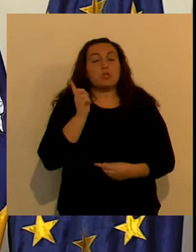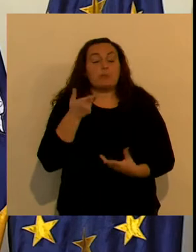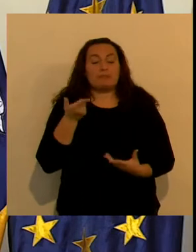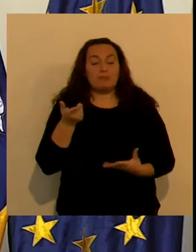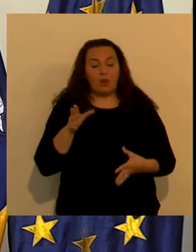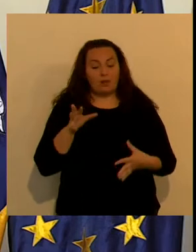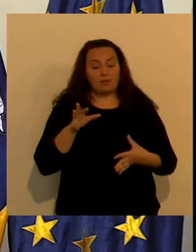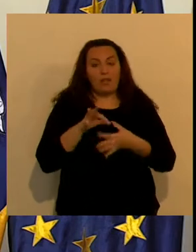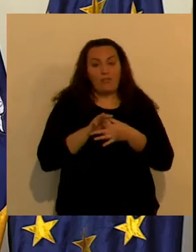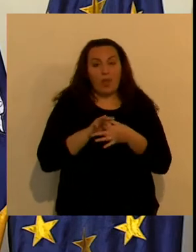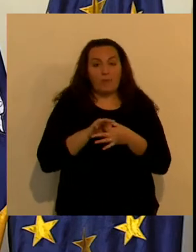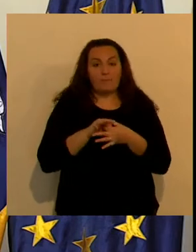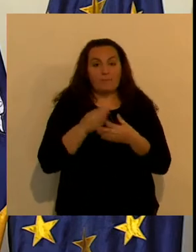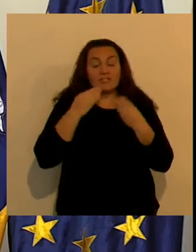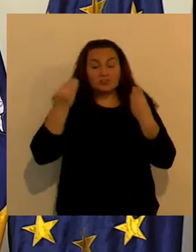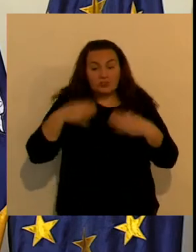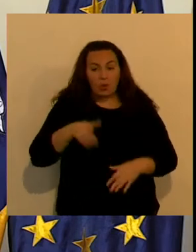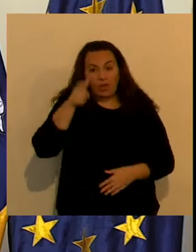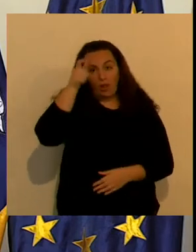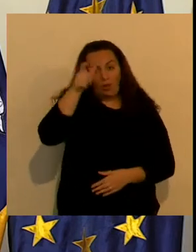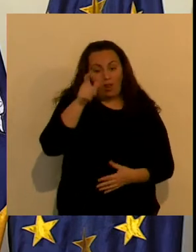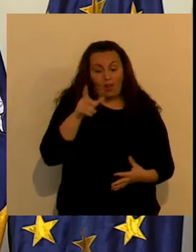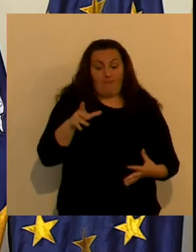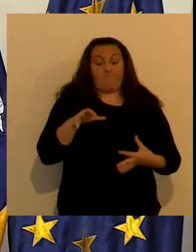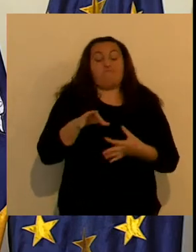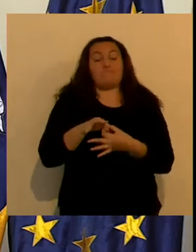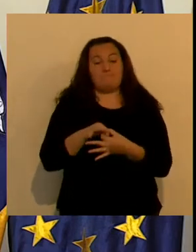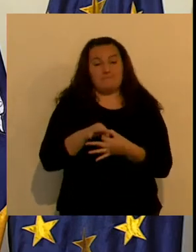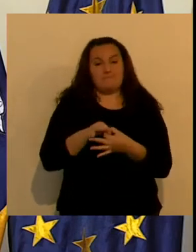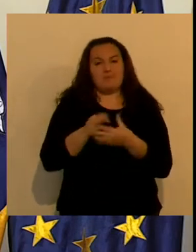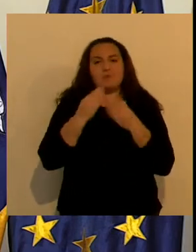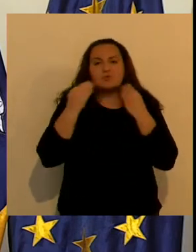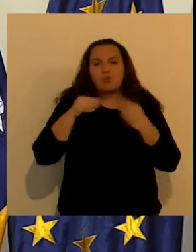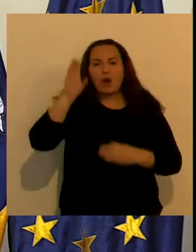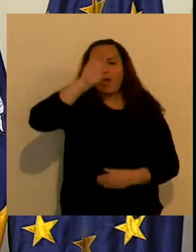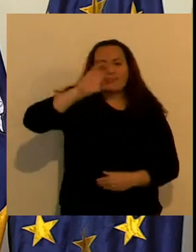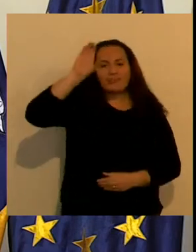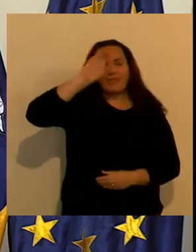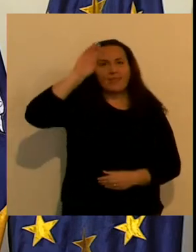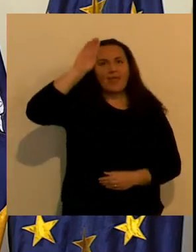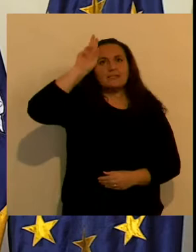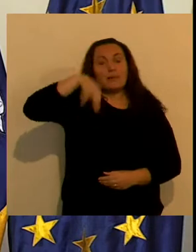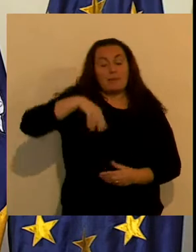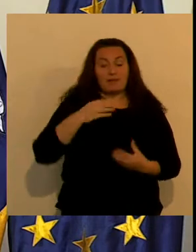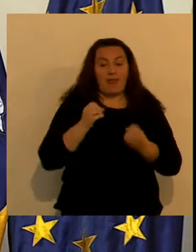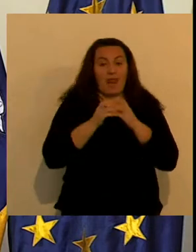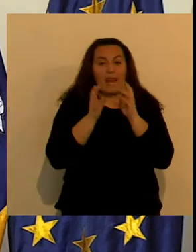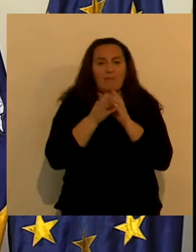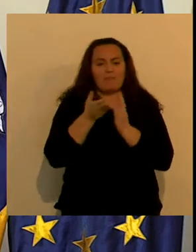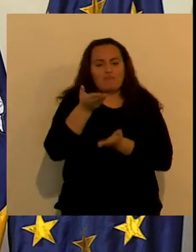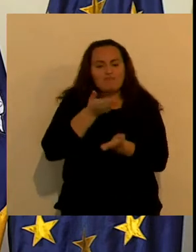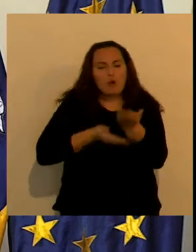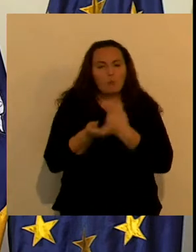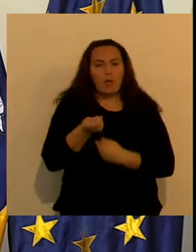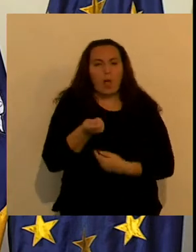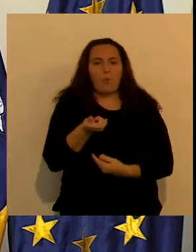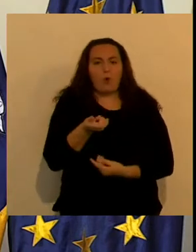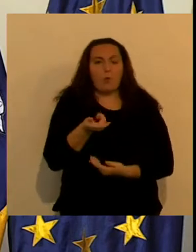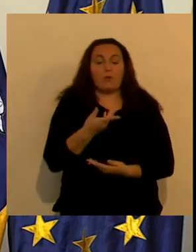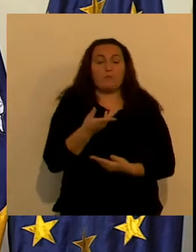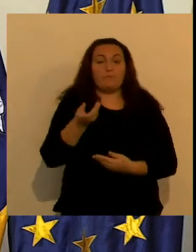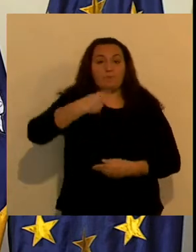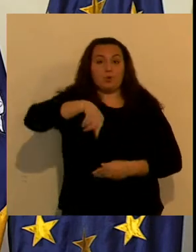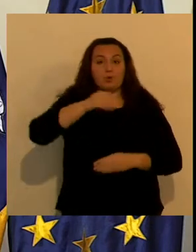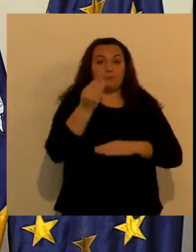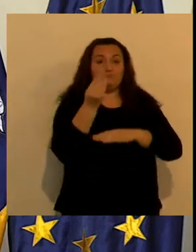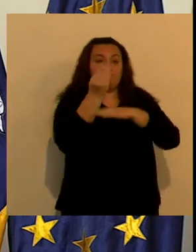historia local con la historia también de la ciencia, la que, bueno, La Palma aporta su granito de arena con ese observatorio,